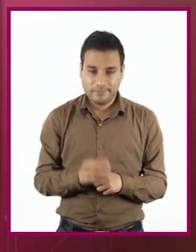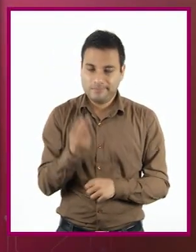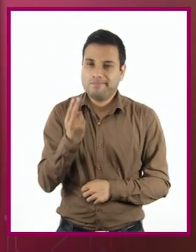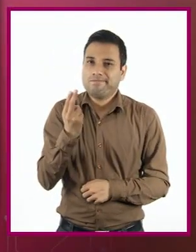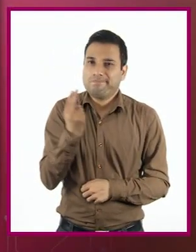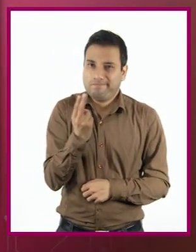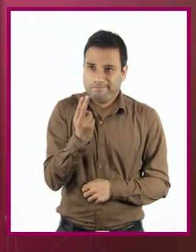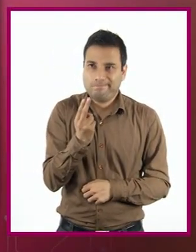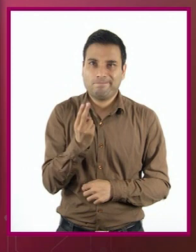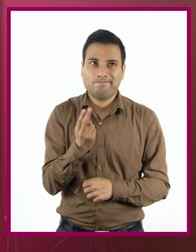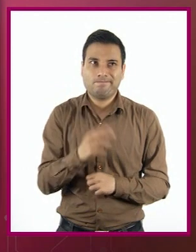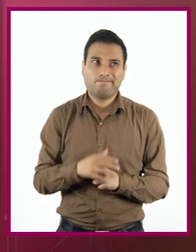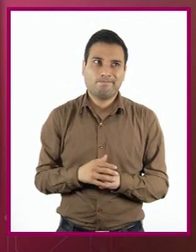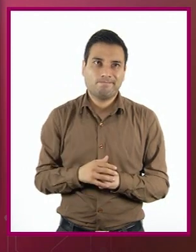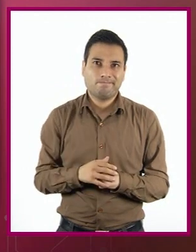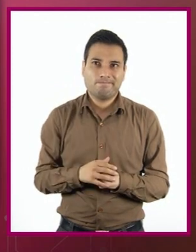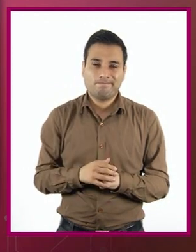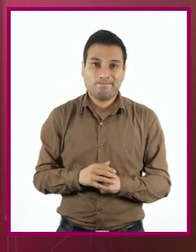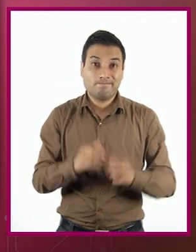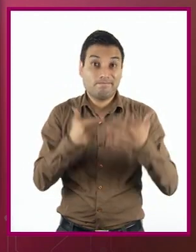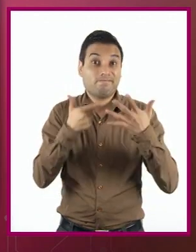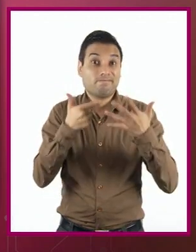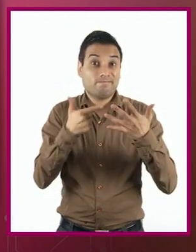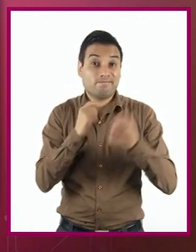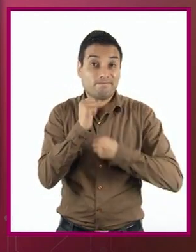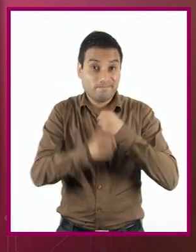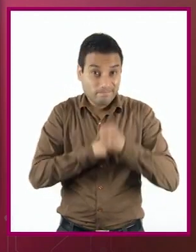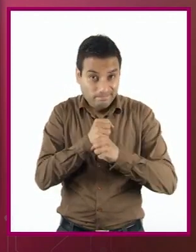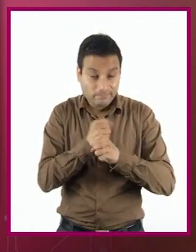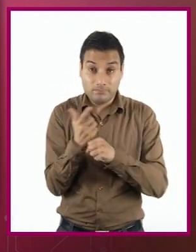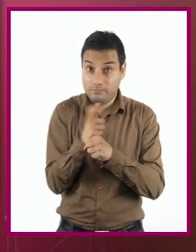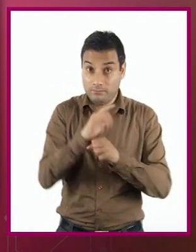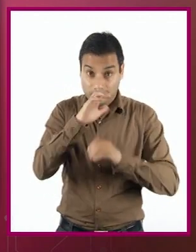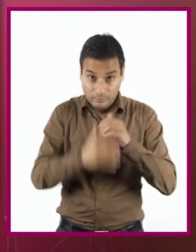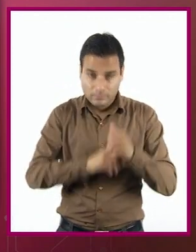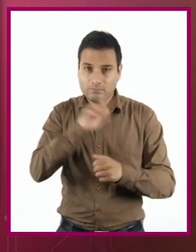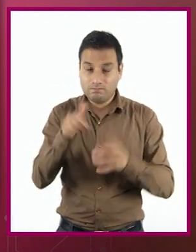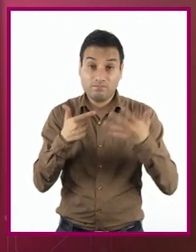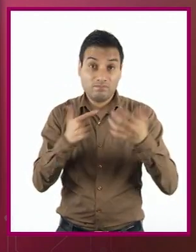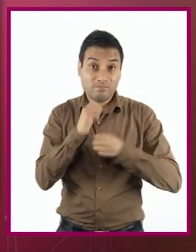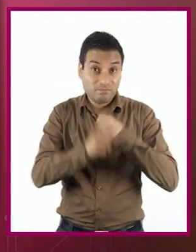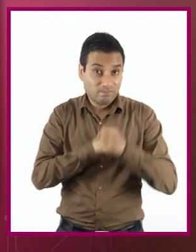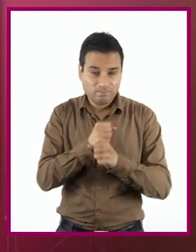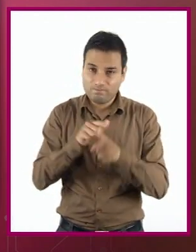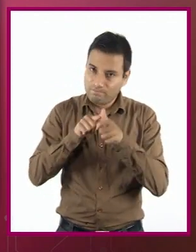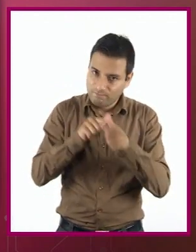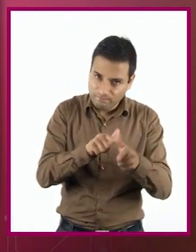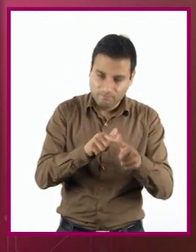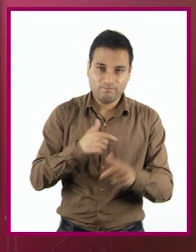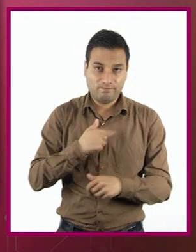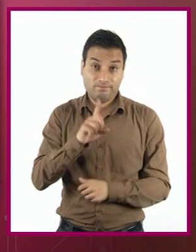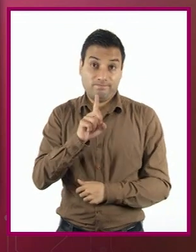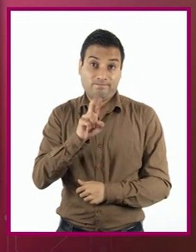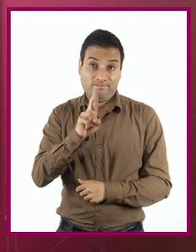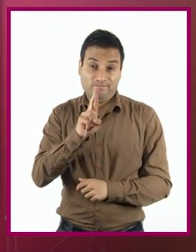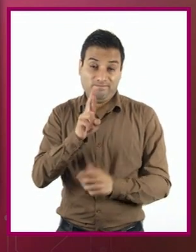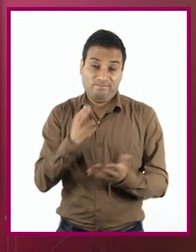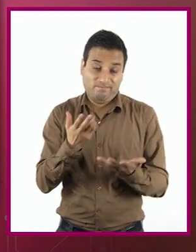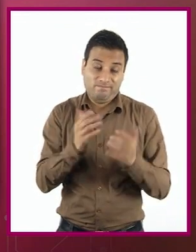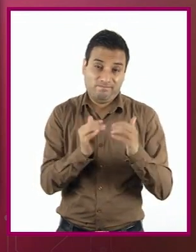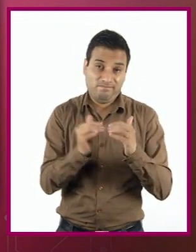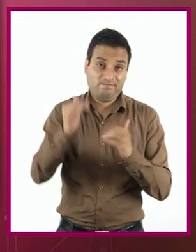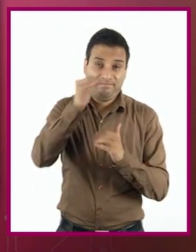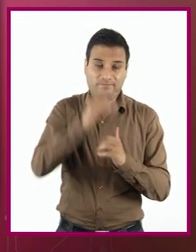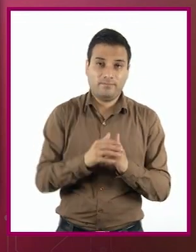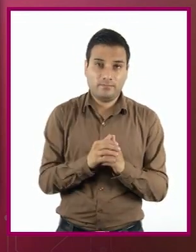tomar alrededor de 7 años más después de la licenciatura para tener un grado de doctor, ¿sí? Pero en